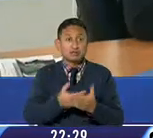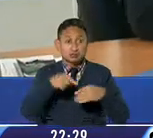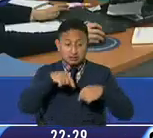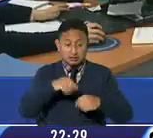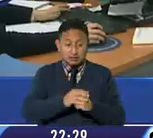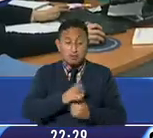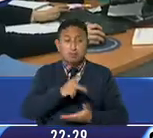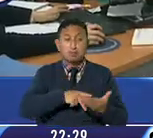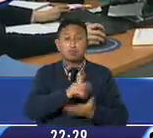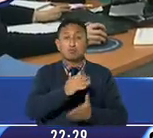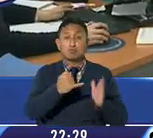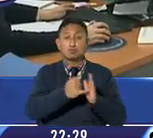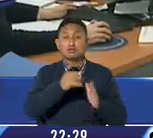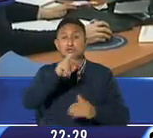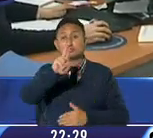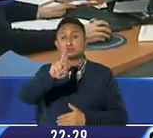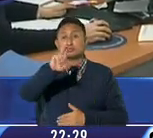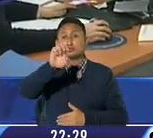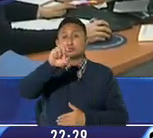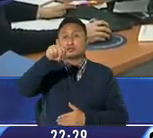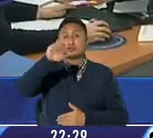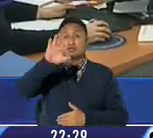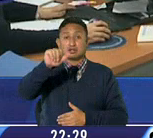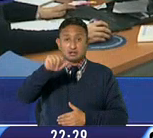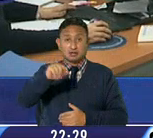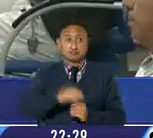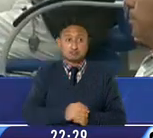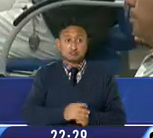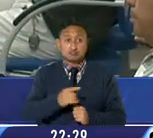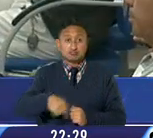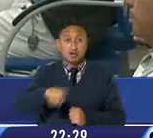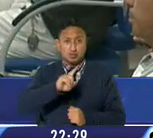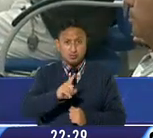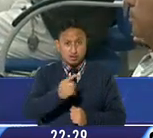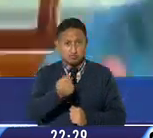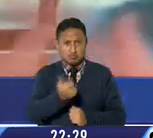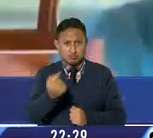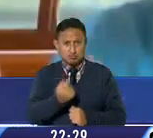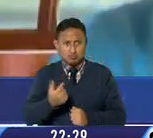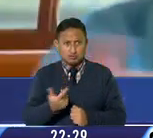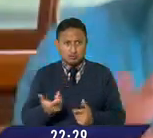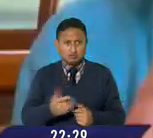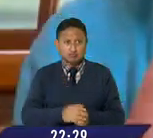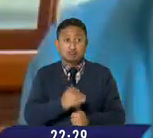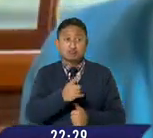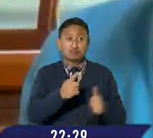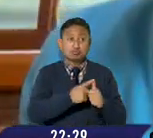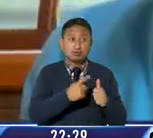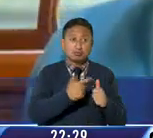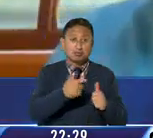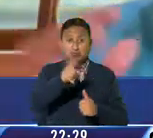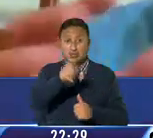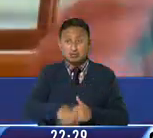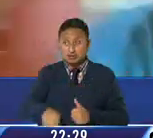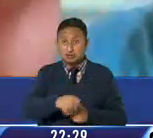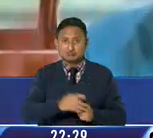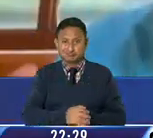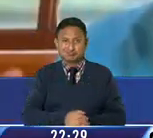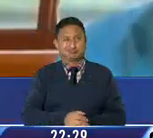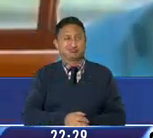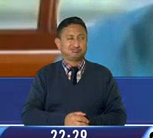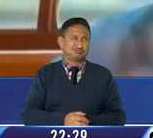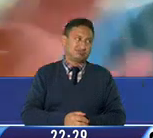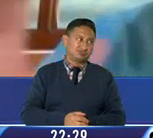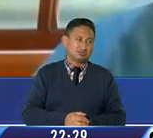impuesto a la renta se quiera eliminar algunas deducciones. En primer lugar, no ha caído bien a los ciudadanos. Según lugar, una